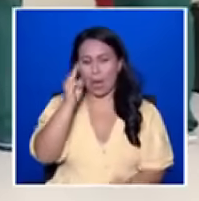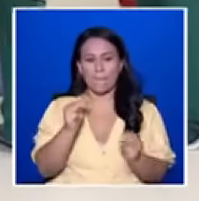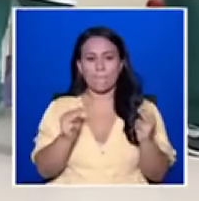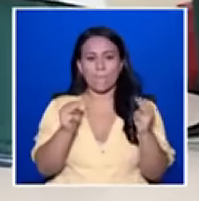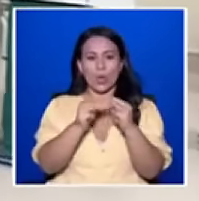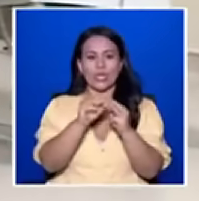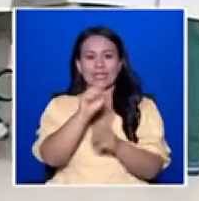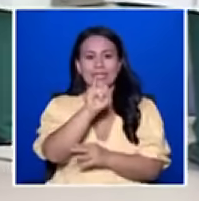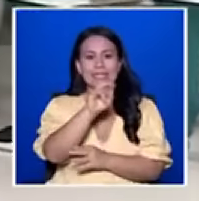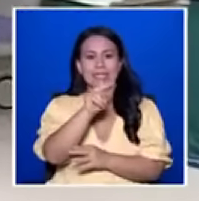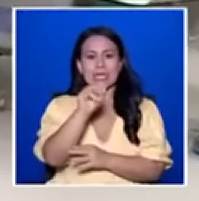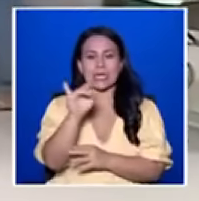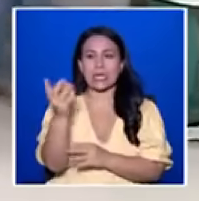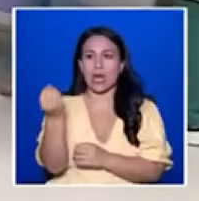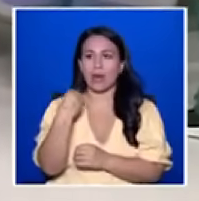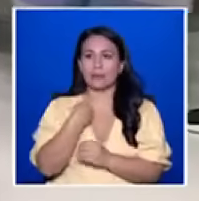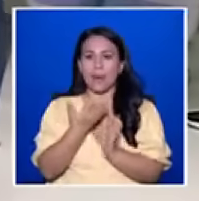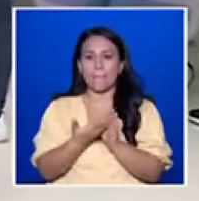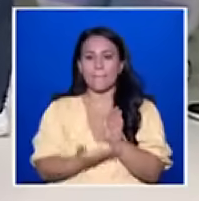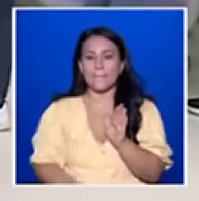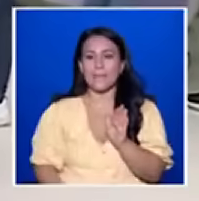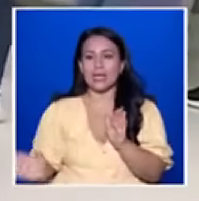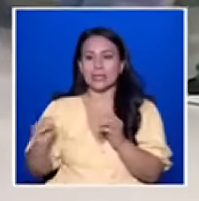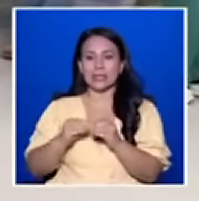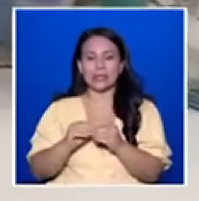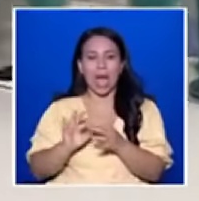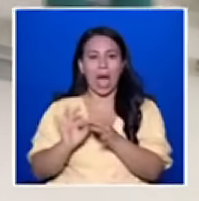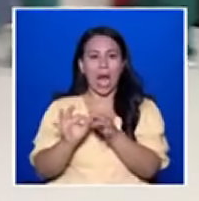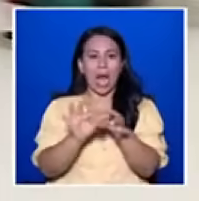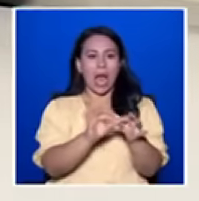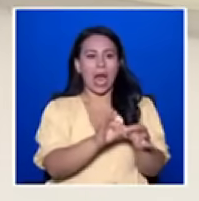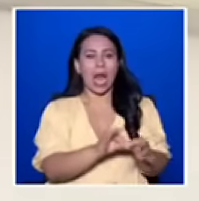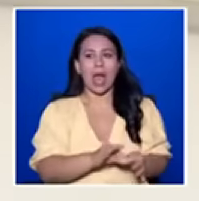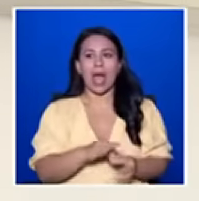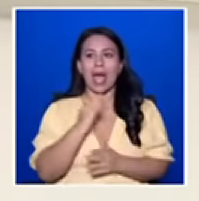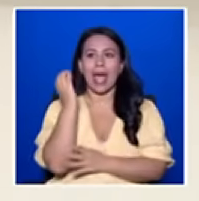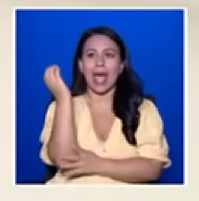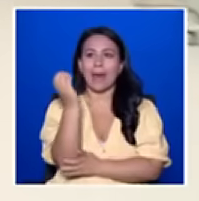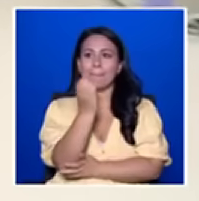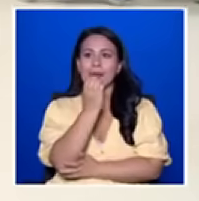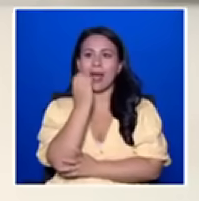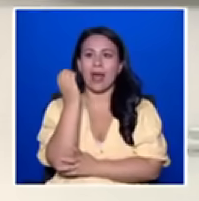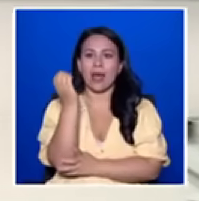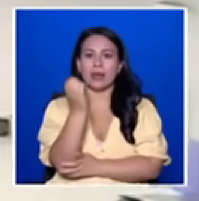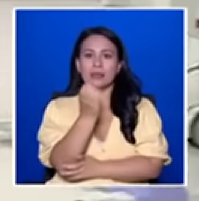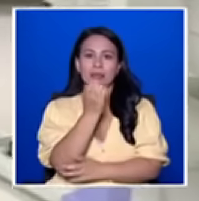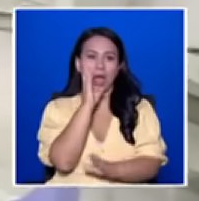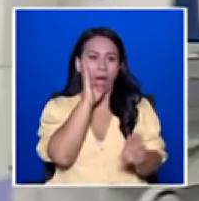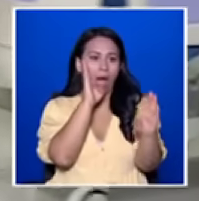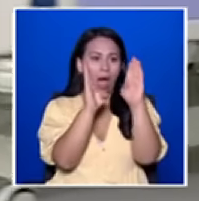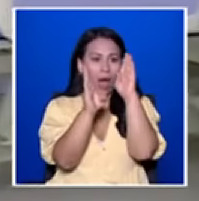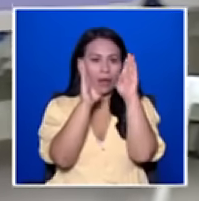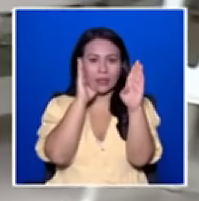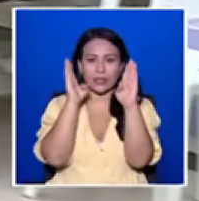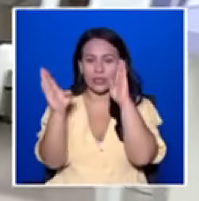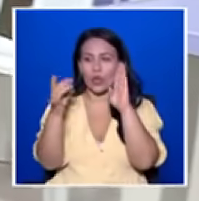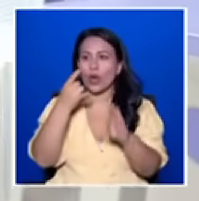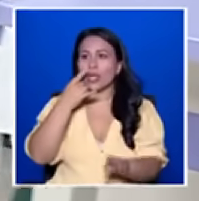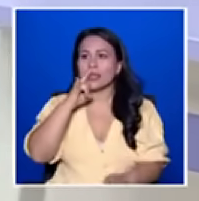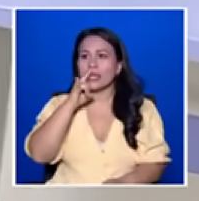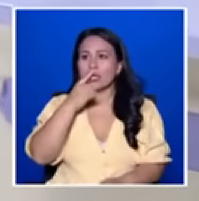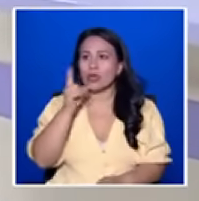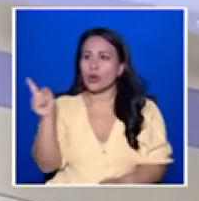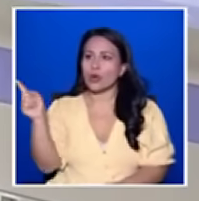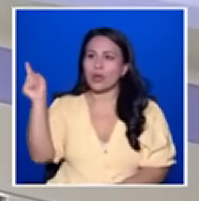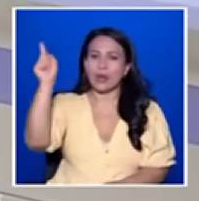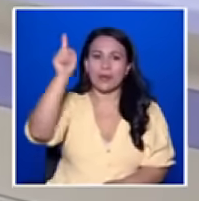las instalaciones donde se ha realizado una ampliación en el área de emergencia pediátrica para dar una mejor atención a los niños que vienen hasta